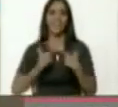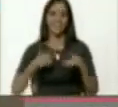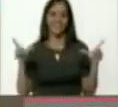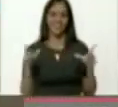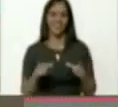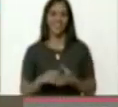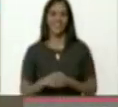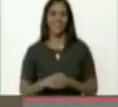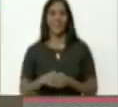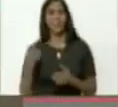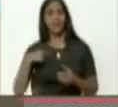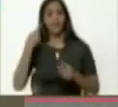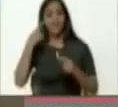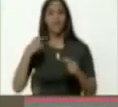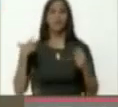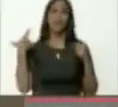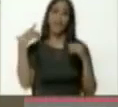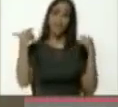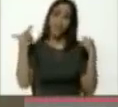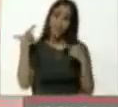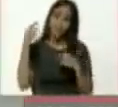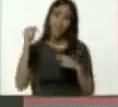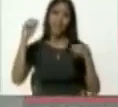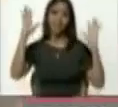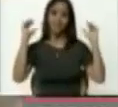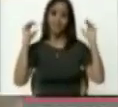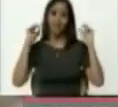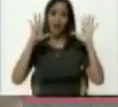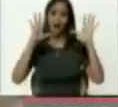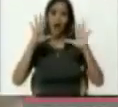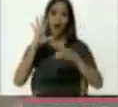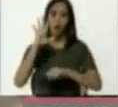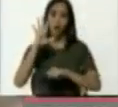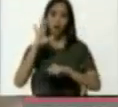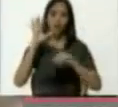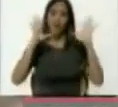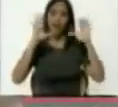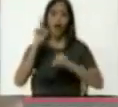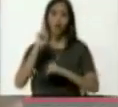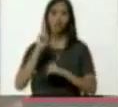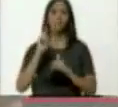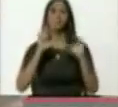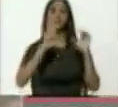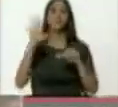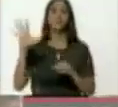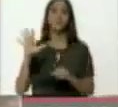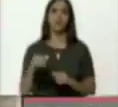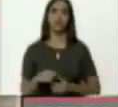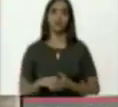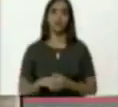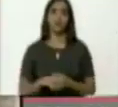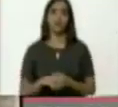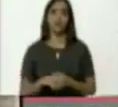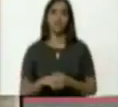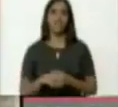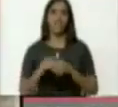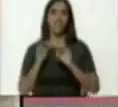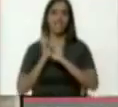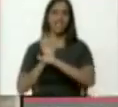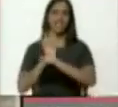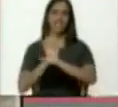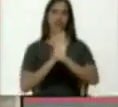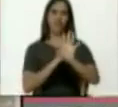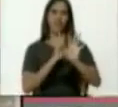nos tenemos que ir, señores. Son las 11:55 y el ¿cómo se llama? El desfile es